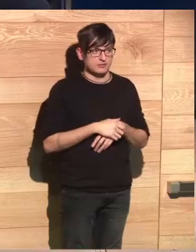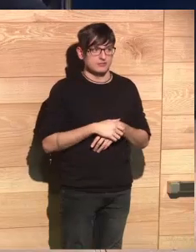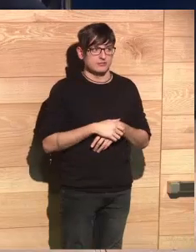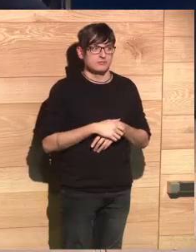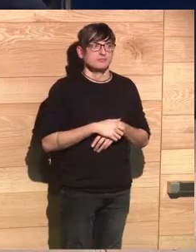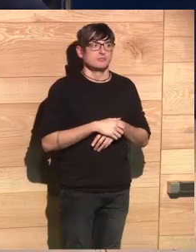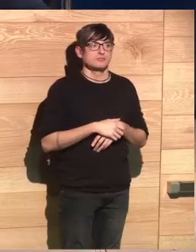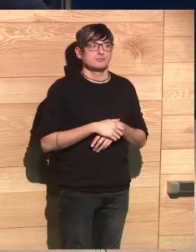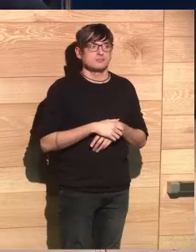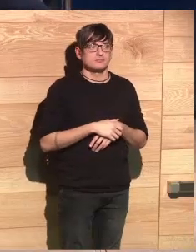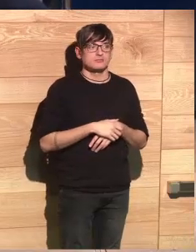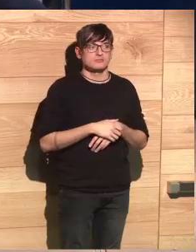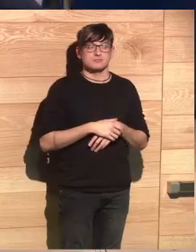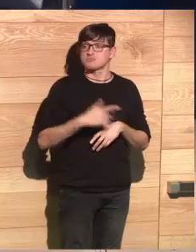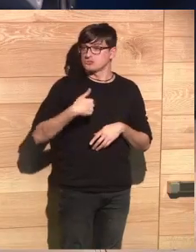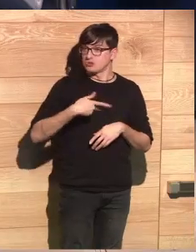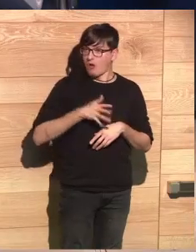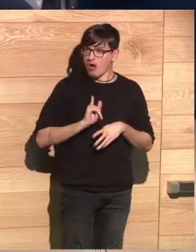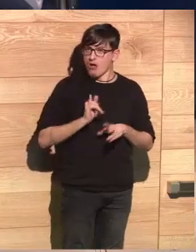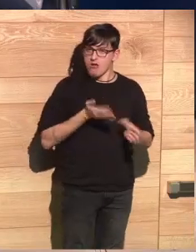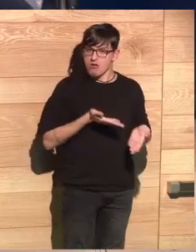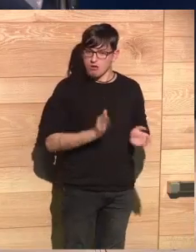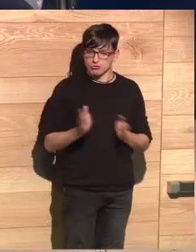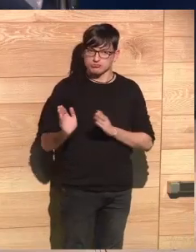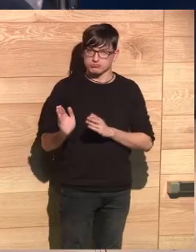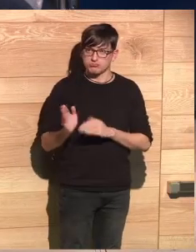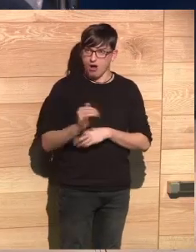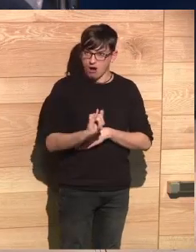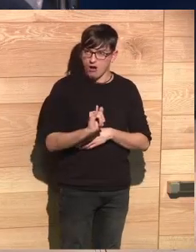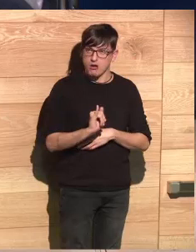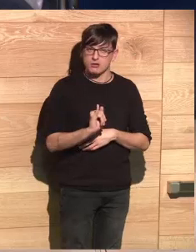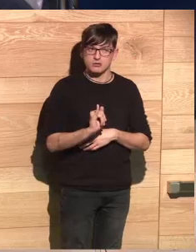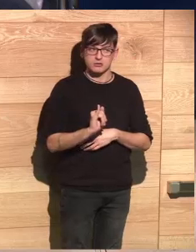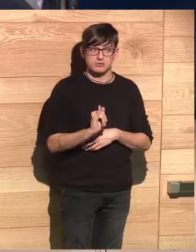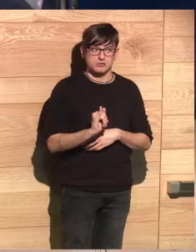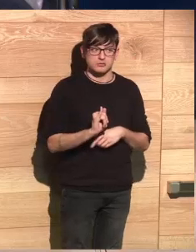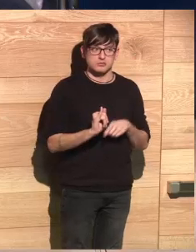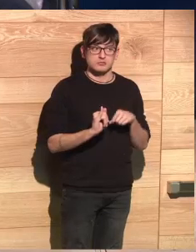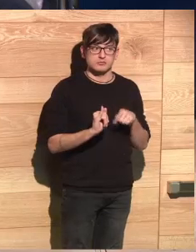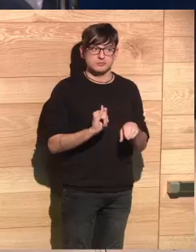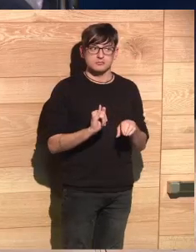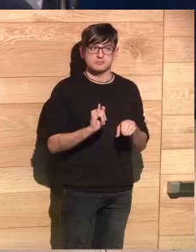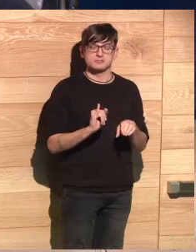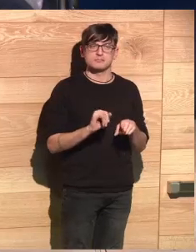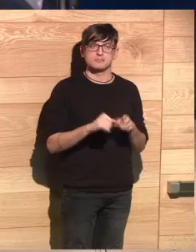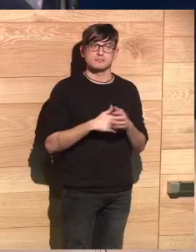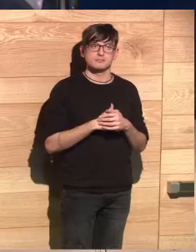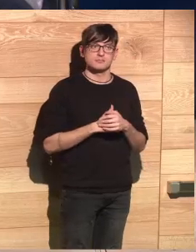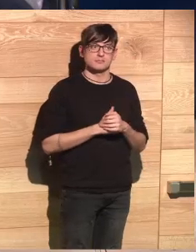suizo directamente. No, yo tengo hijos y esa pregunta no es tan utópica o no es tan lejana para mí.